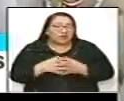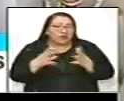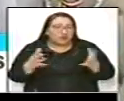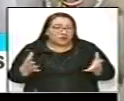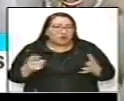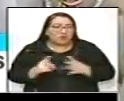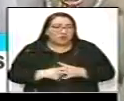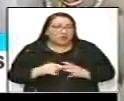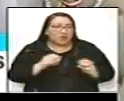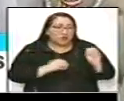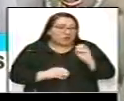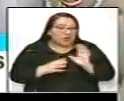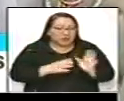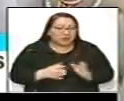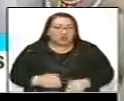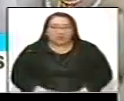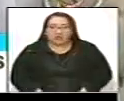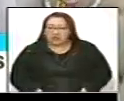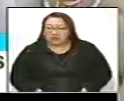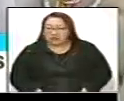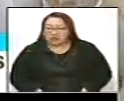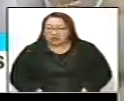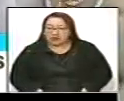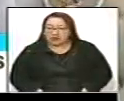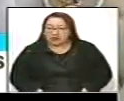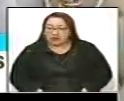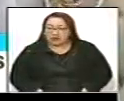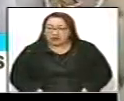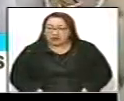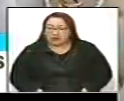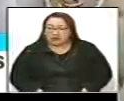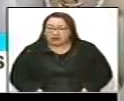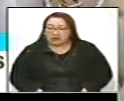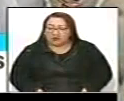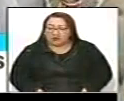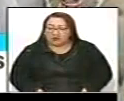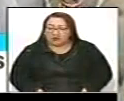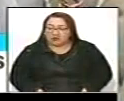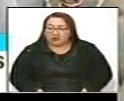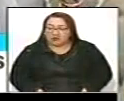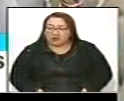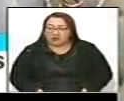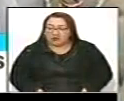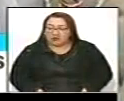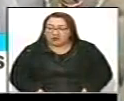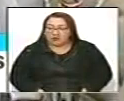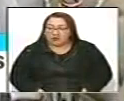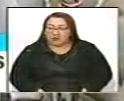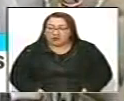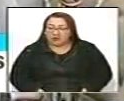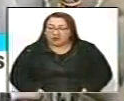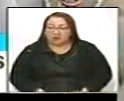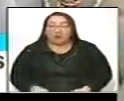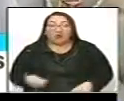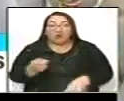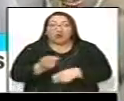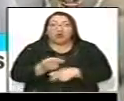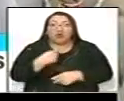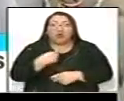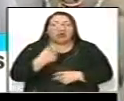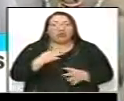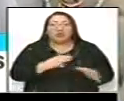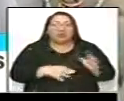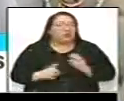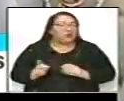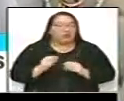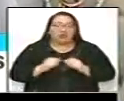empezar a organizarse que cuando se tiene hay que cuidarlo. Cuidar no quiere decir que no se mueva. Cuidar quiere decir